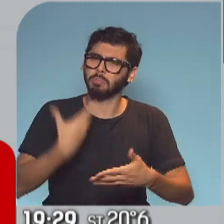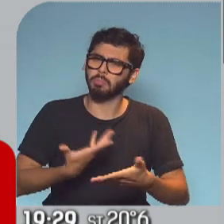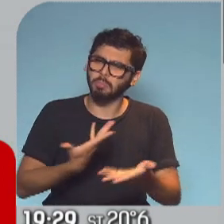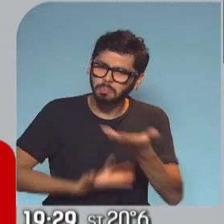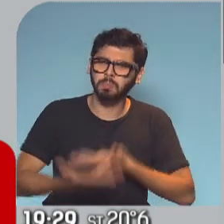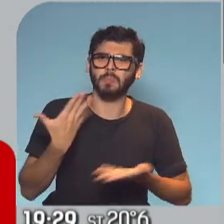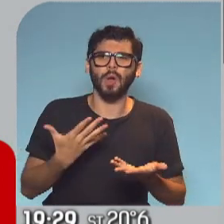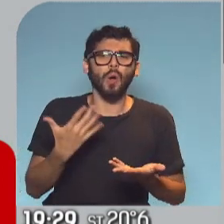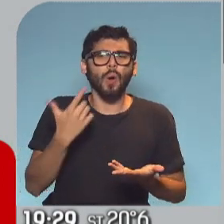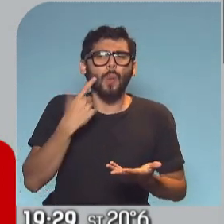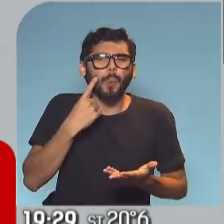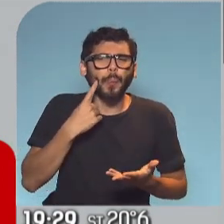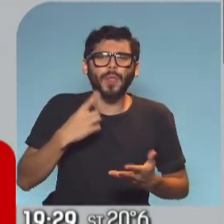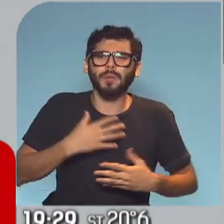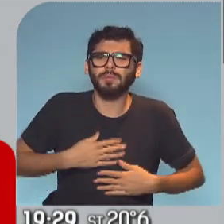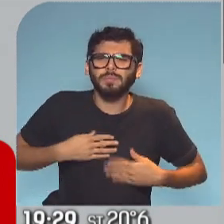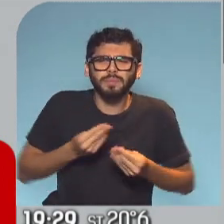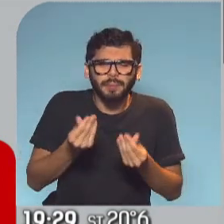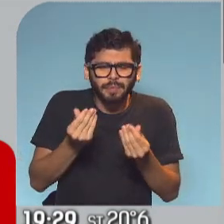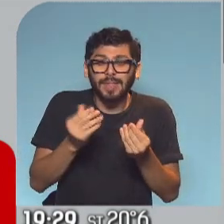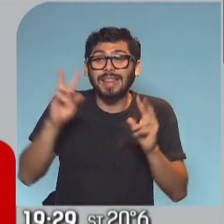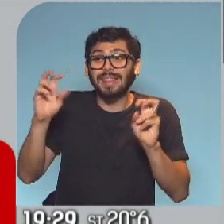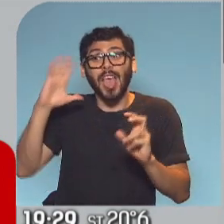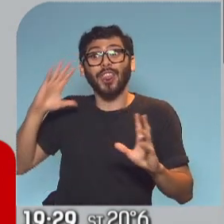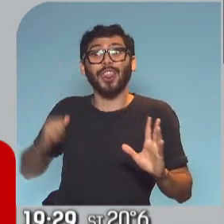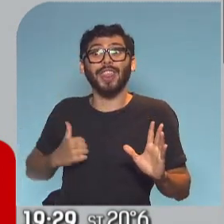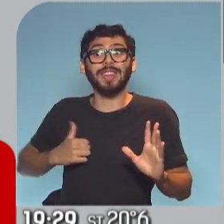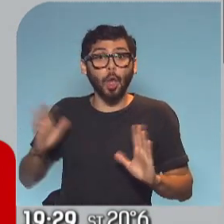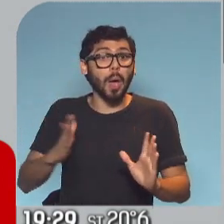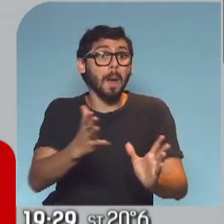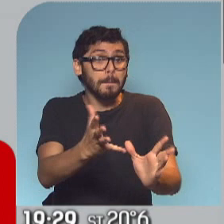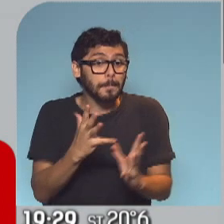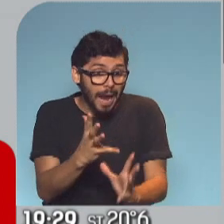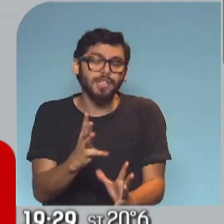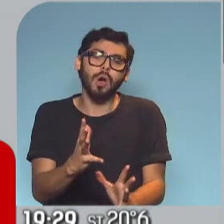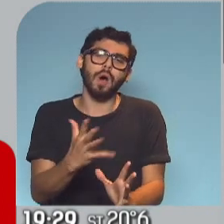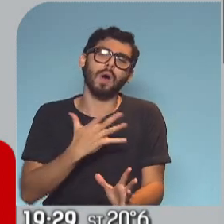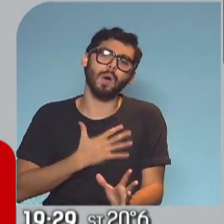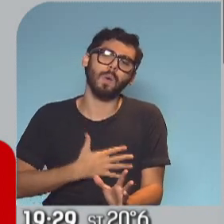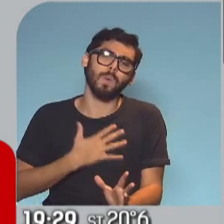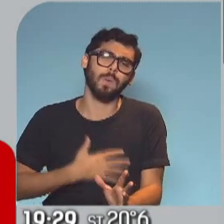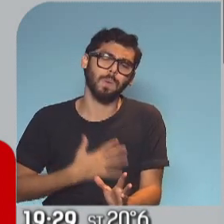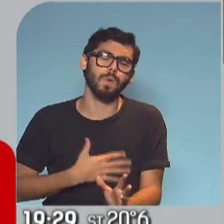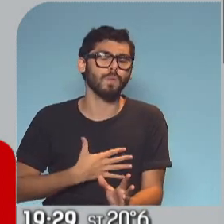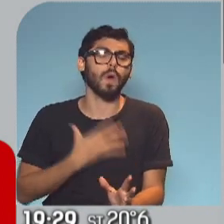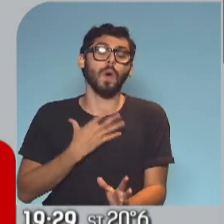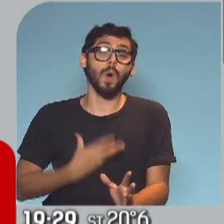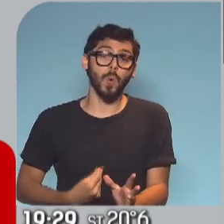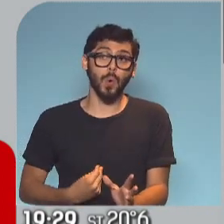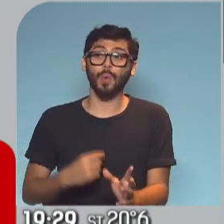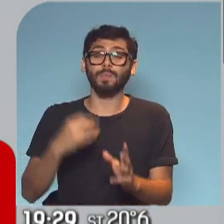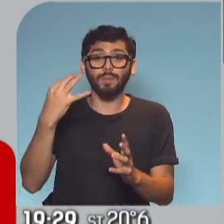y miradas similares sobre la tragedia de la dictadura cívico-militar. Ahí lo hizo compartiendo una nota en el